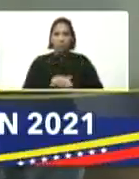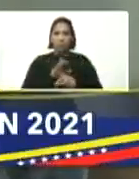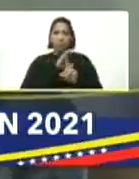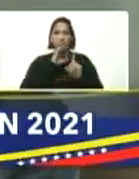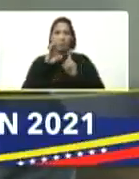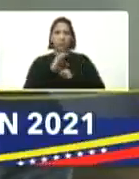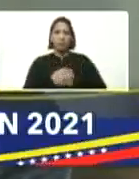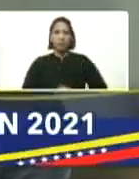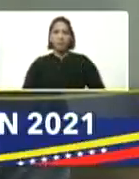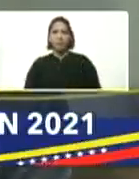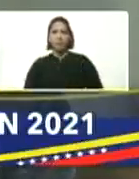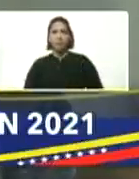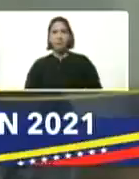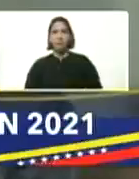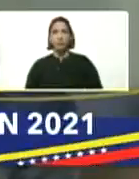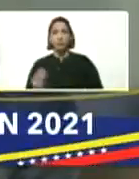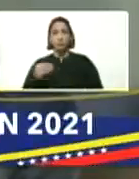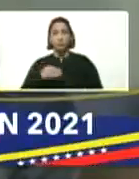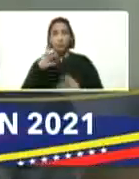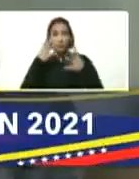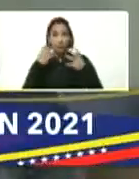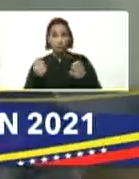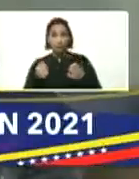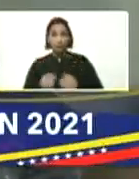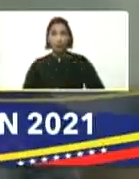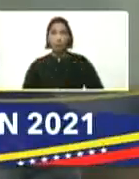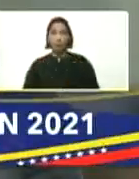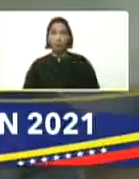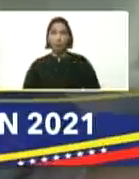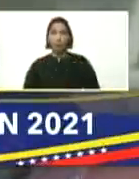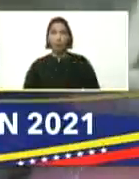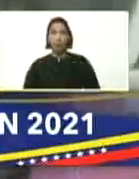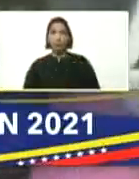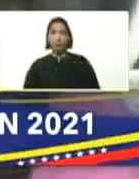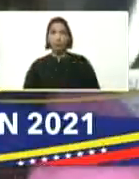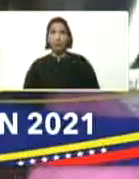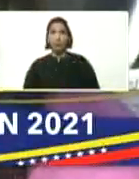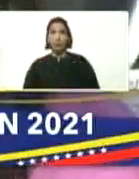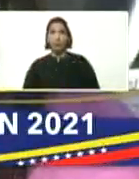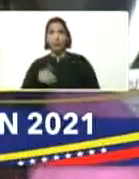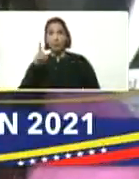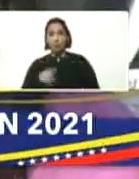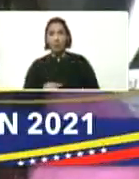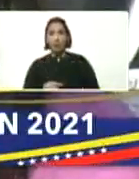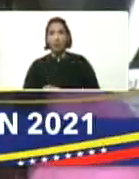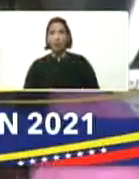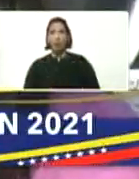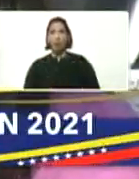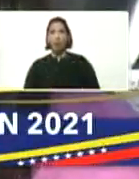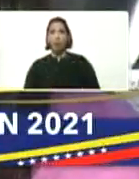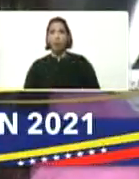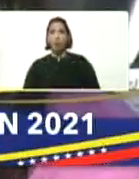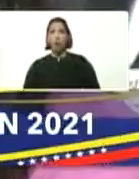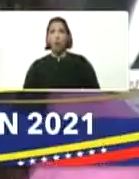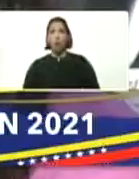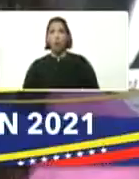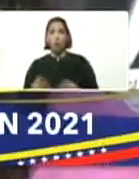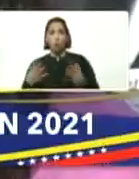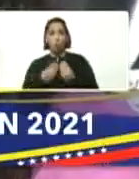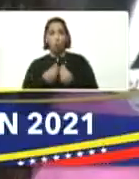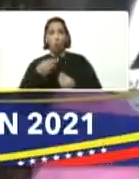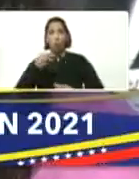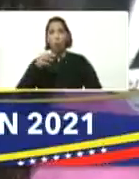cultura, y además entender. Y entro yo en la polémica también con María Alcira y